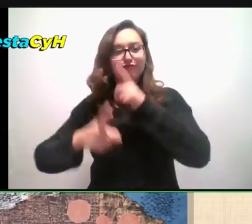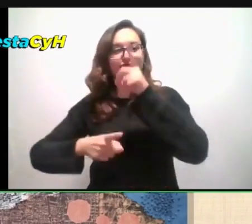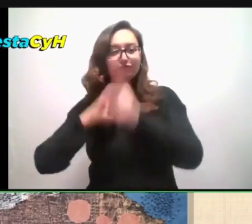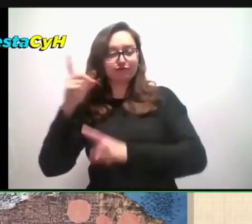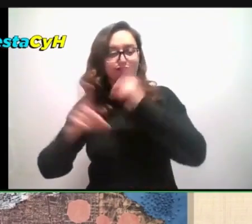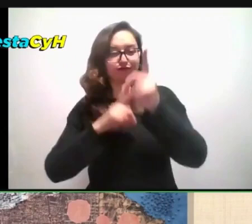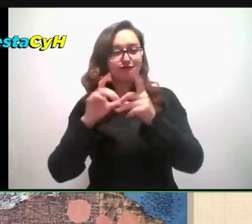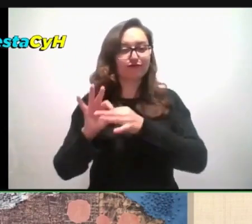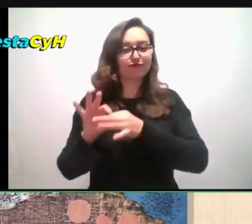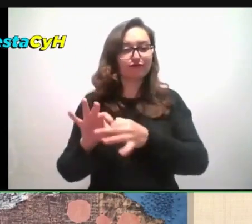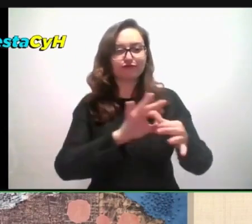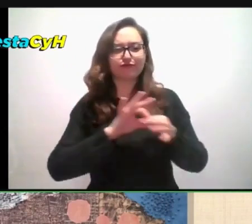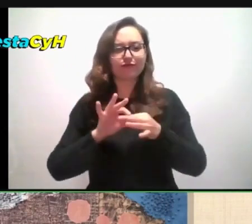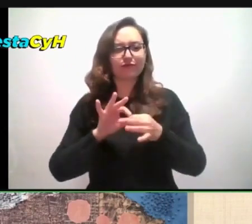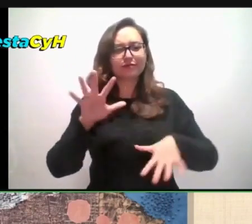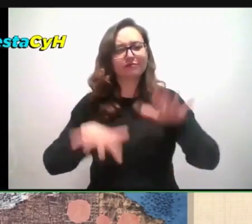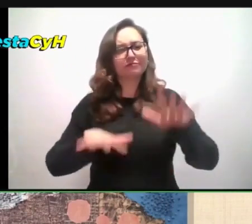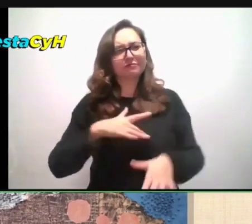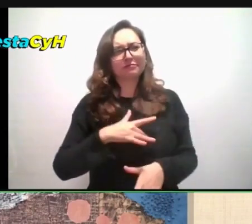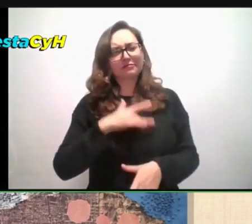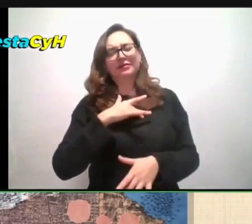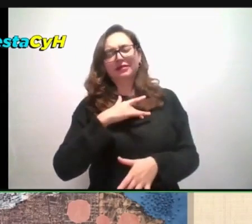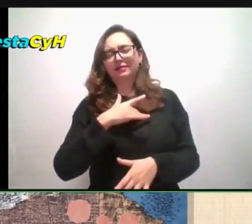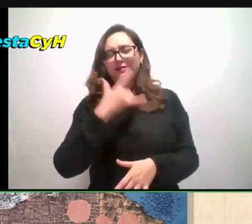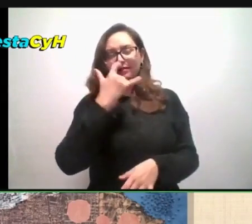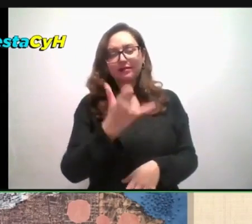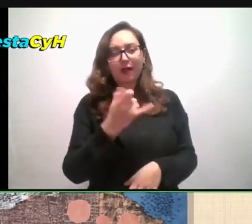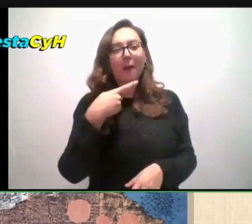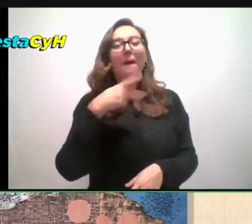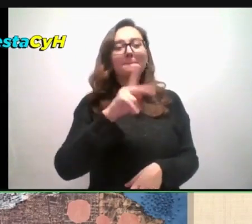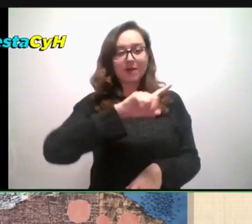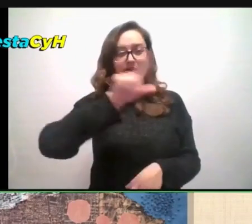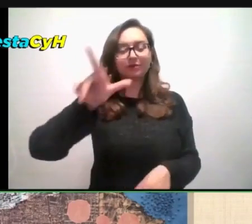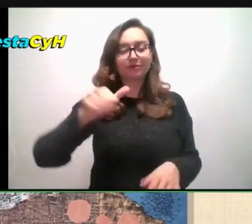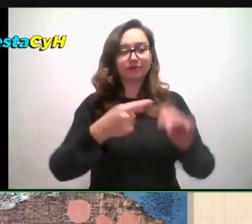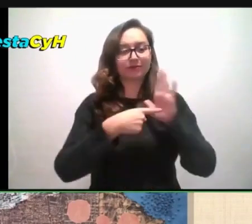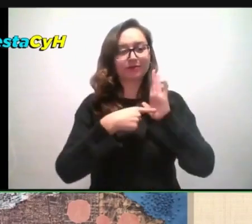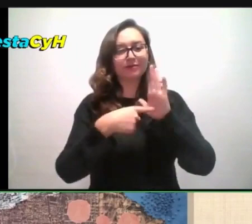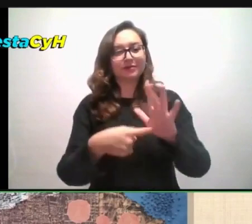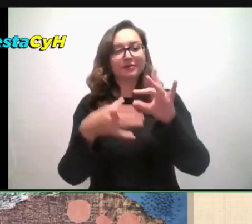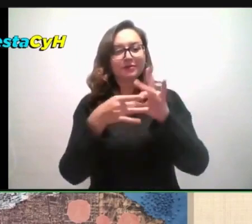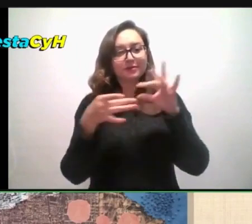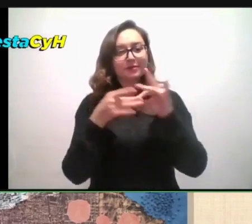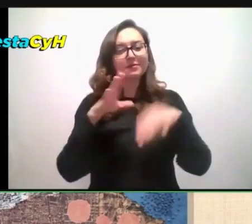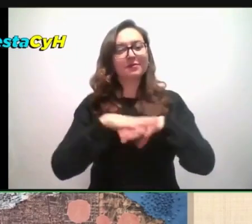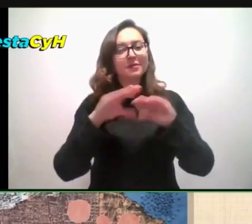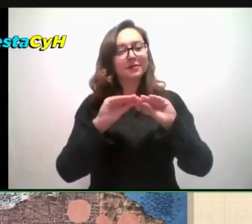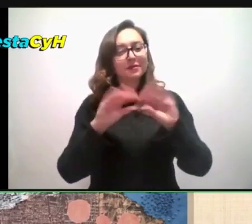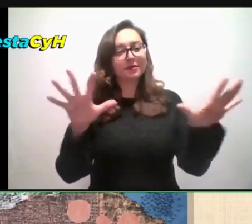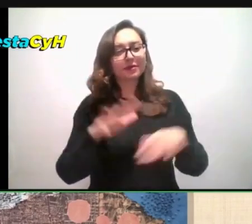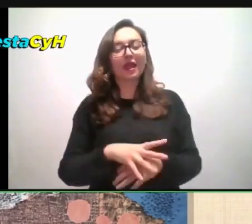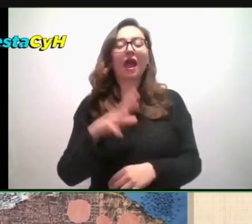lo mejor la relación no se nos hace tan obvia, pero nos quedará mucho más claro después de que platiquemos con los dos invitados que